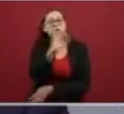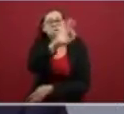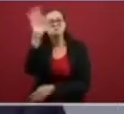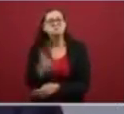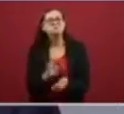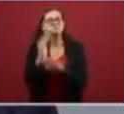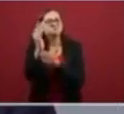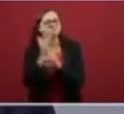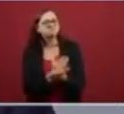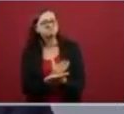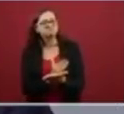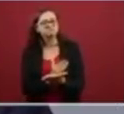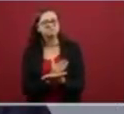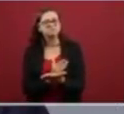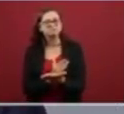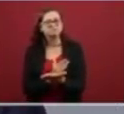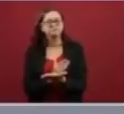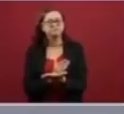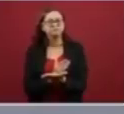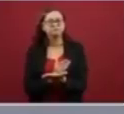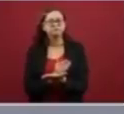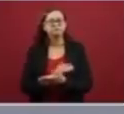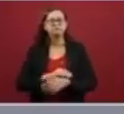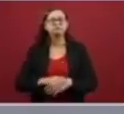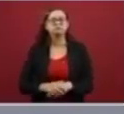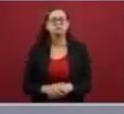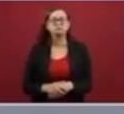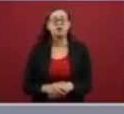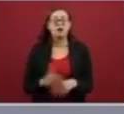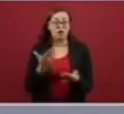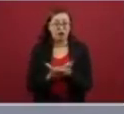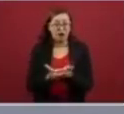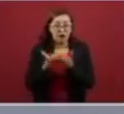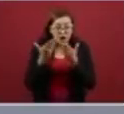Y con eso nos vamos a ahorrar